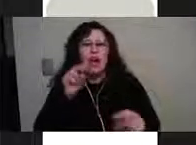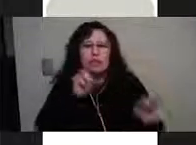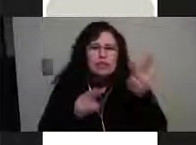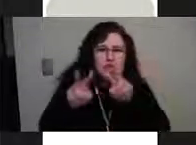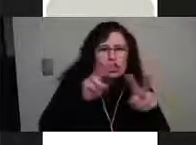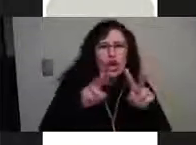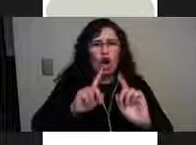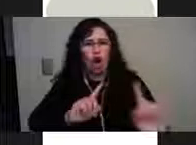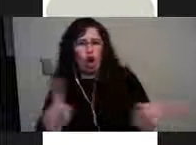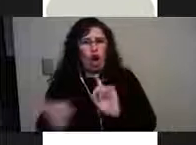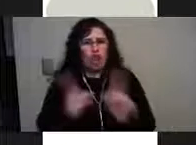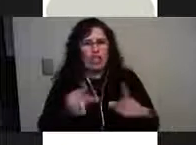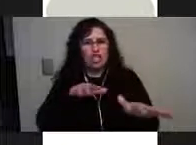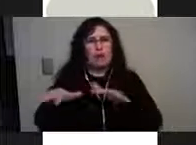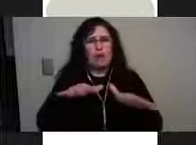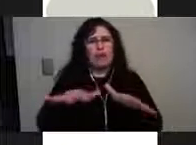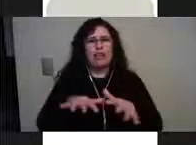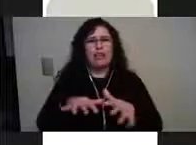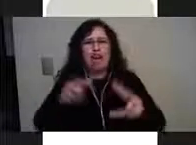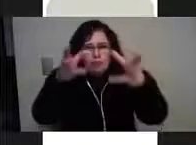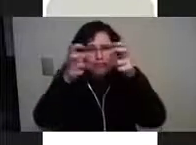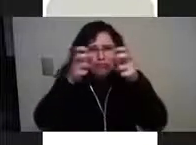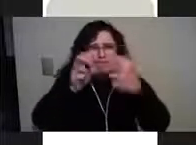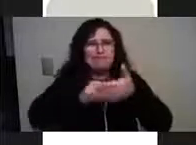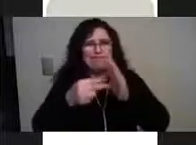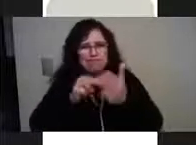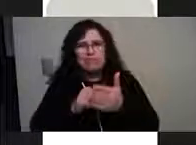¿ya? Trastornos perceptivos, ¿ya?